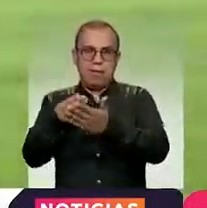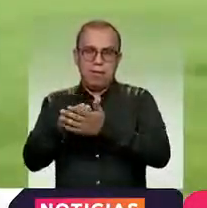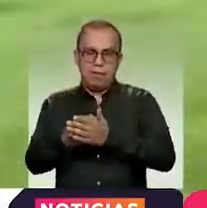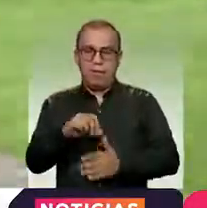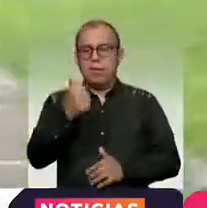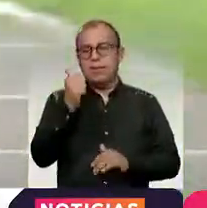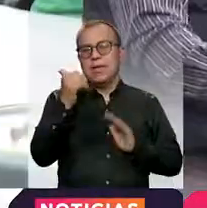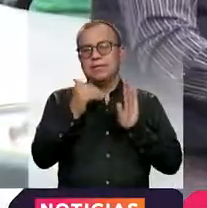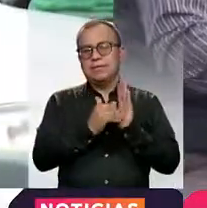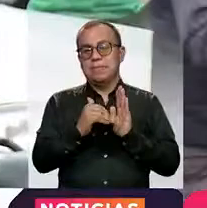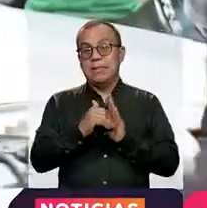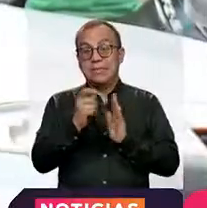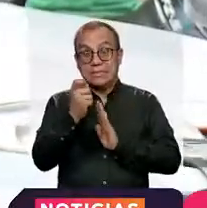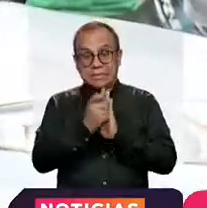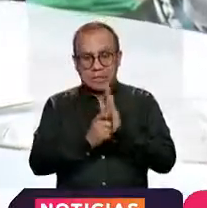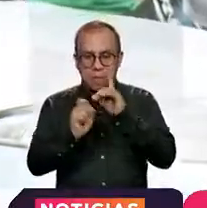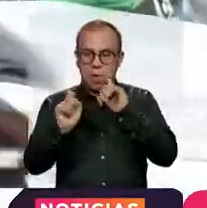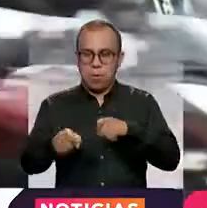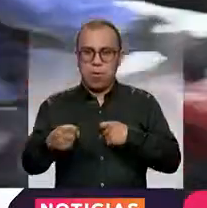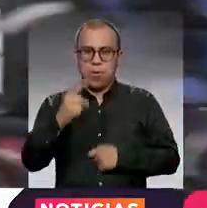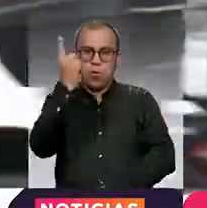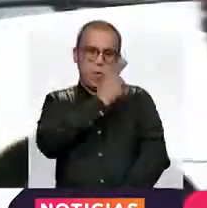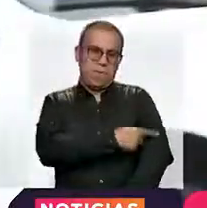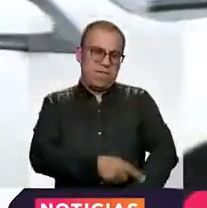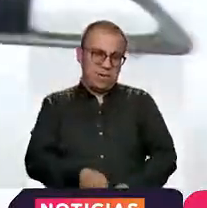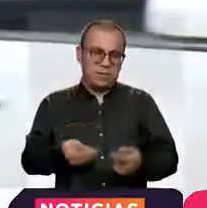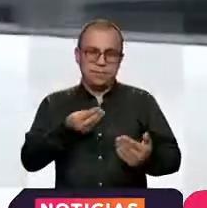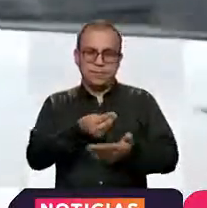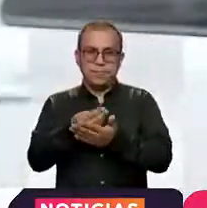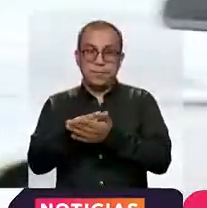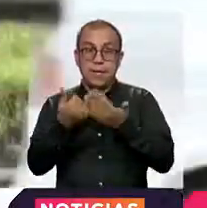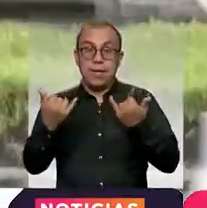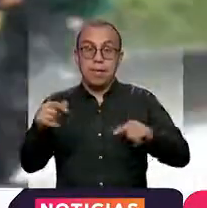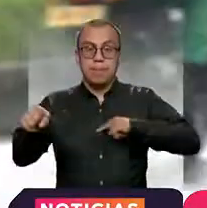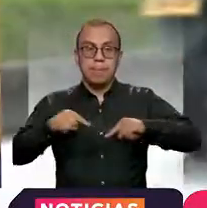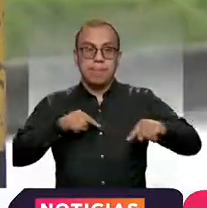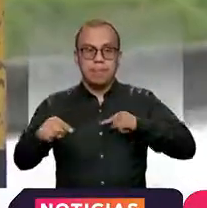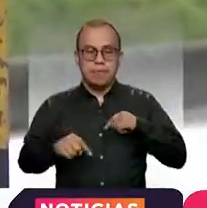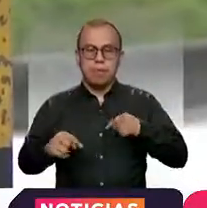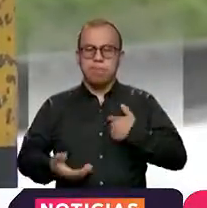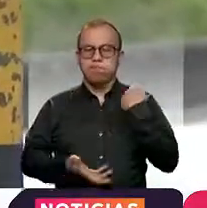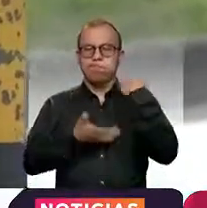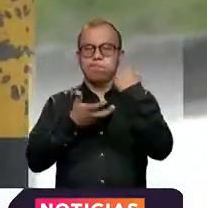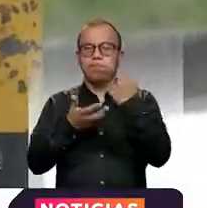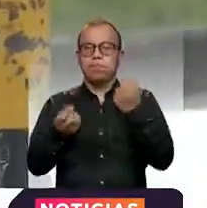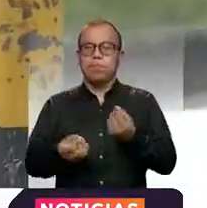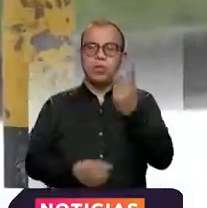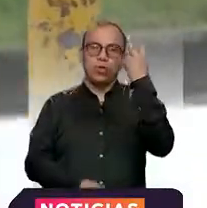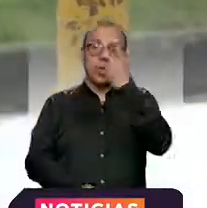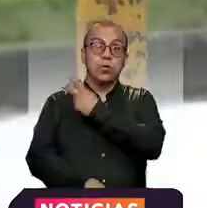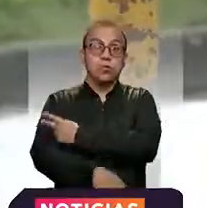hasta 10 veces para agotar su saldo. La administración distrital destinó un presupuesto de casi